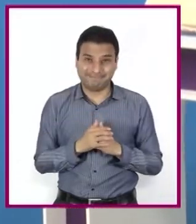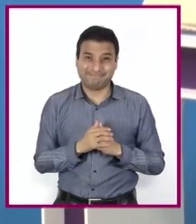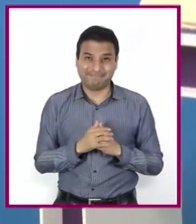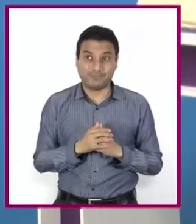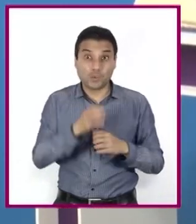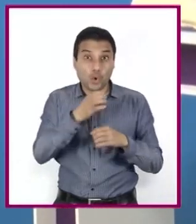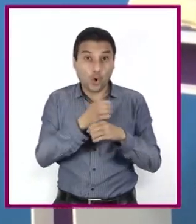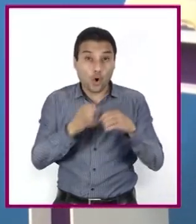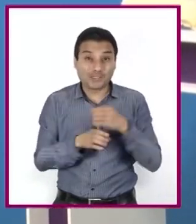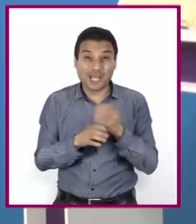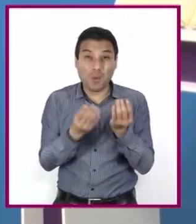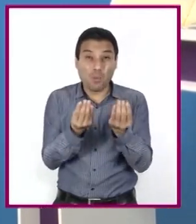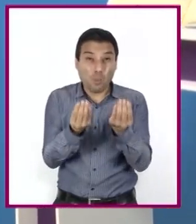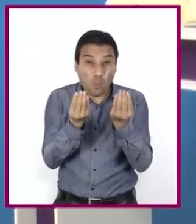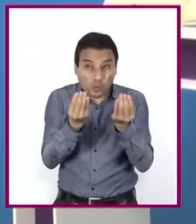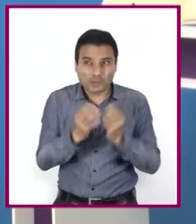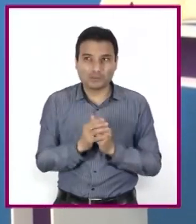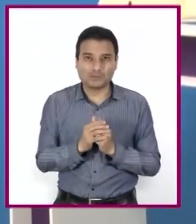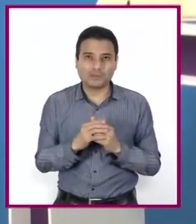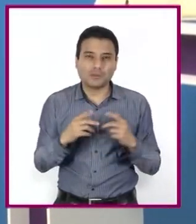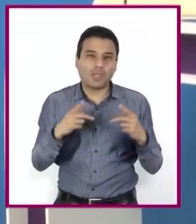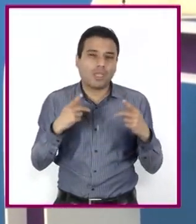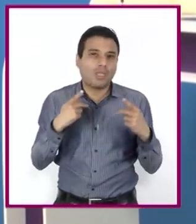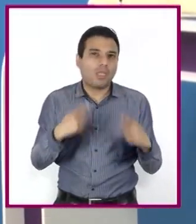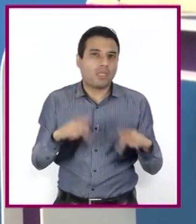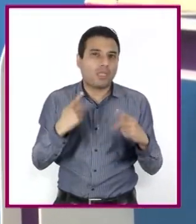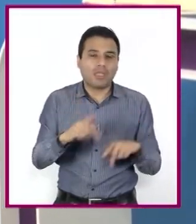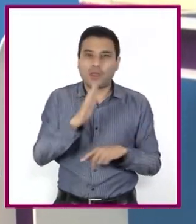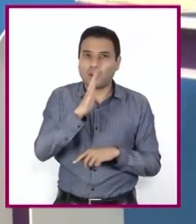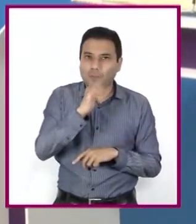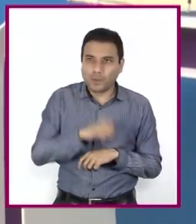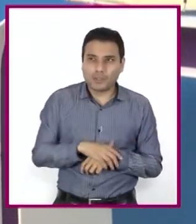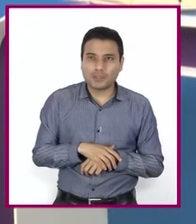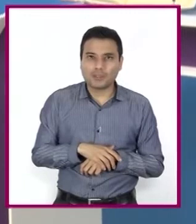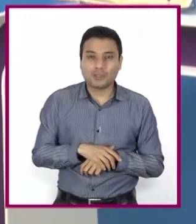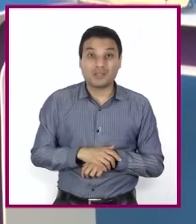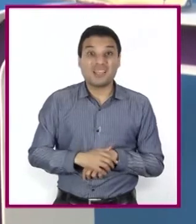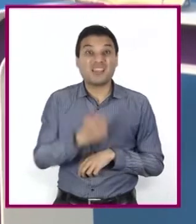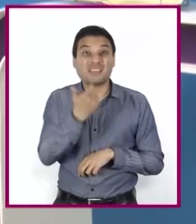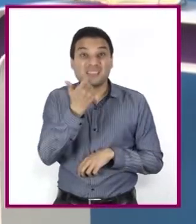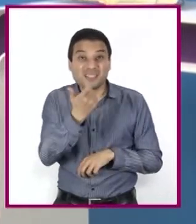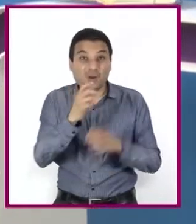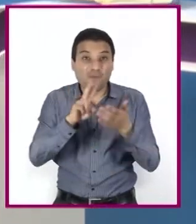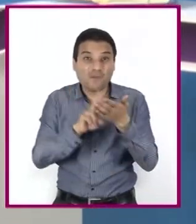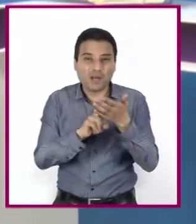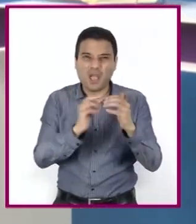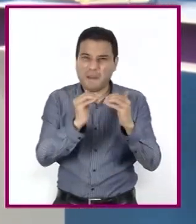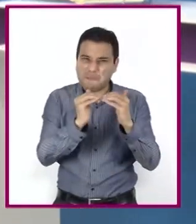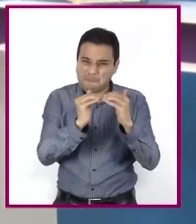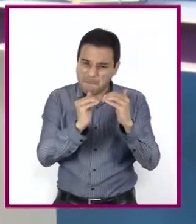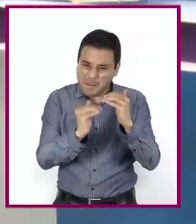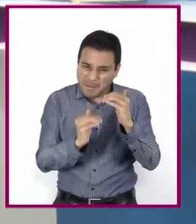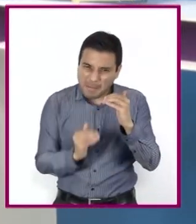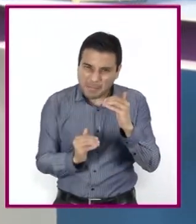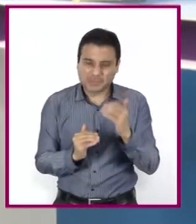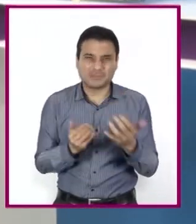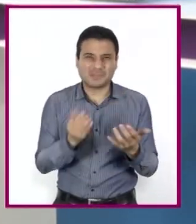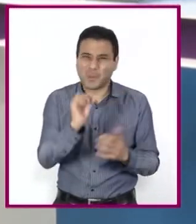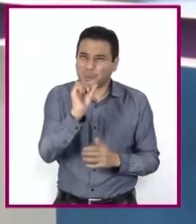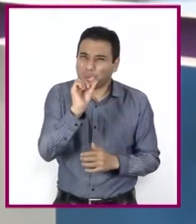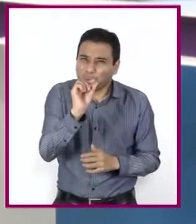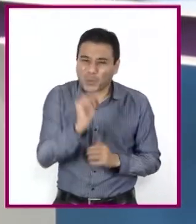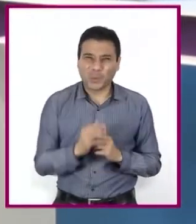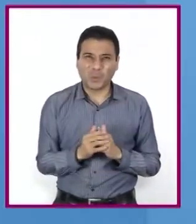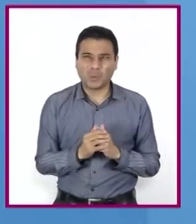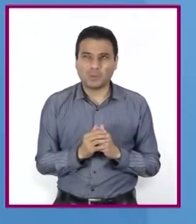el mercado que no podían ser vendidos, precios que habían caído hasta niveles menores a lo que costaba producirlos, pero que